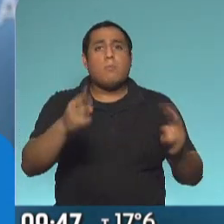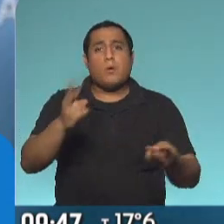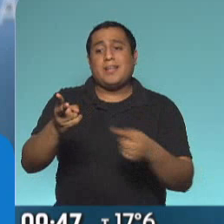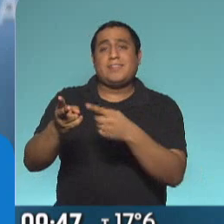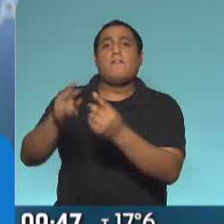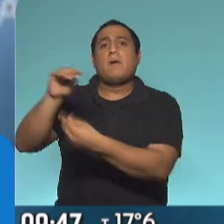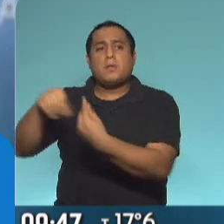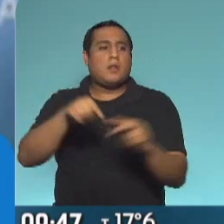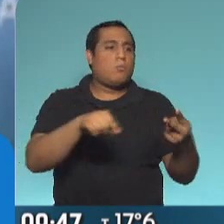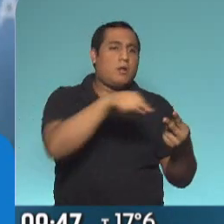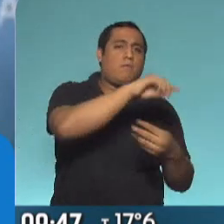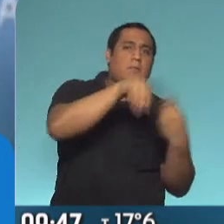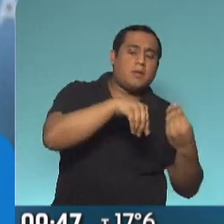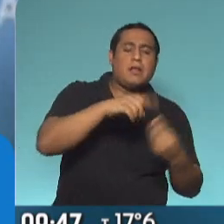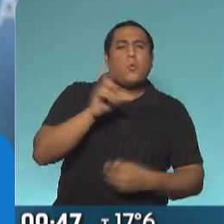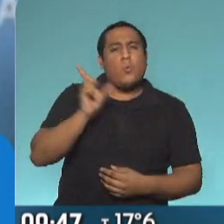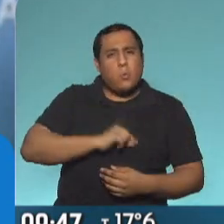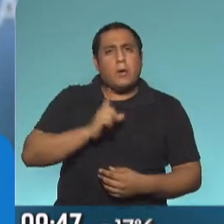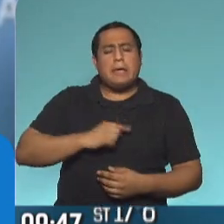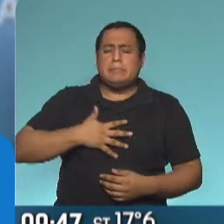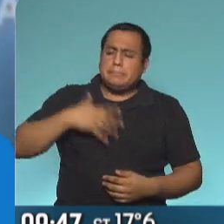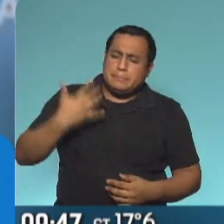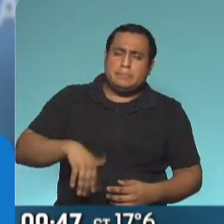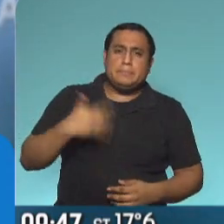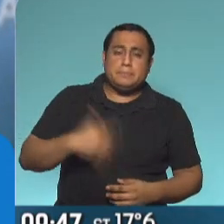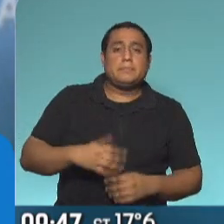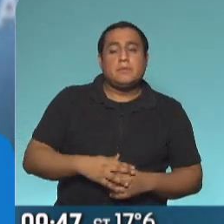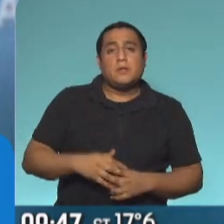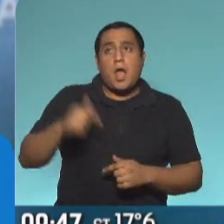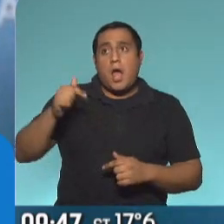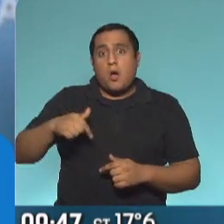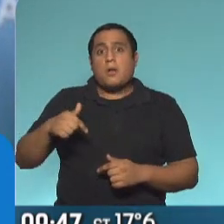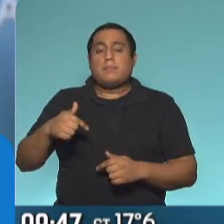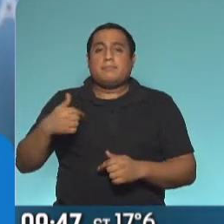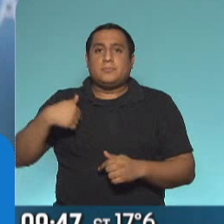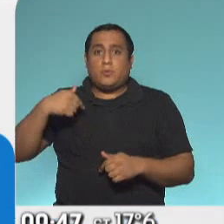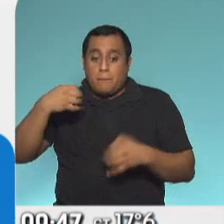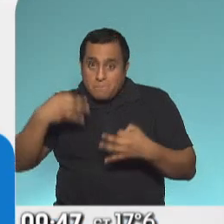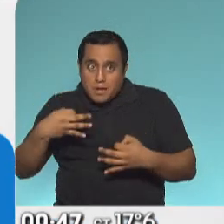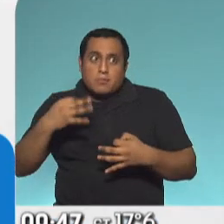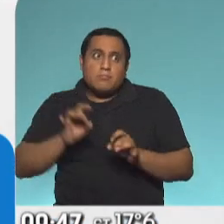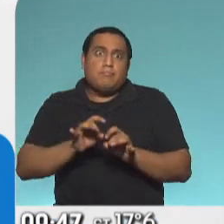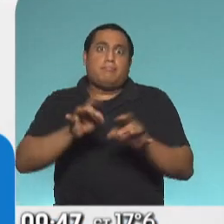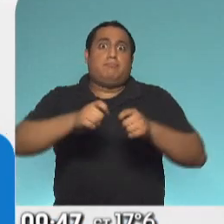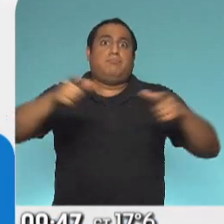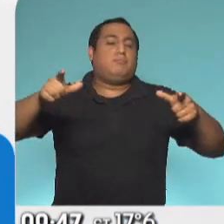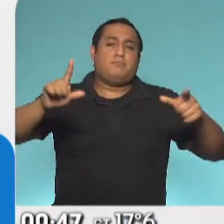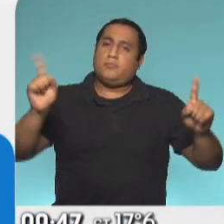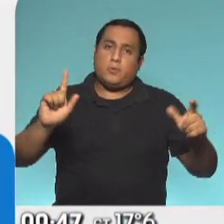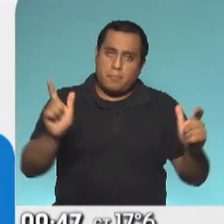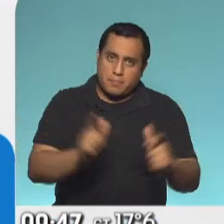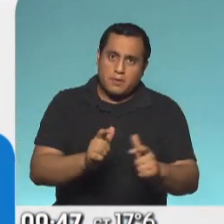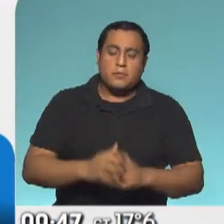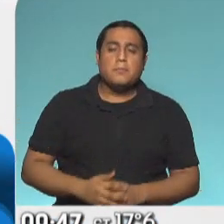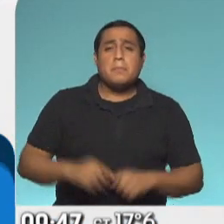familia y es un dolor muy muy grande que cada cosa que hagamos ahora puede minimizar que mañana tengamos más casos también queríamos hoy